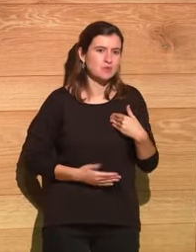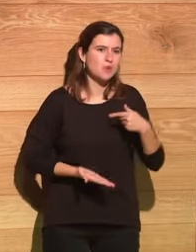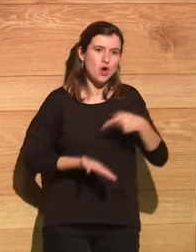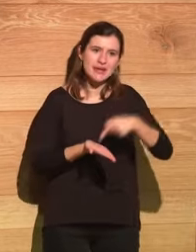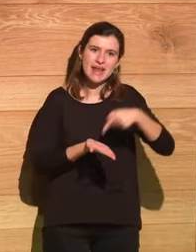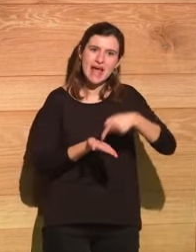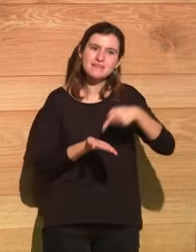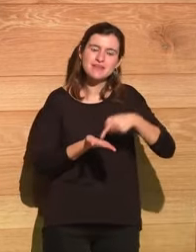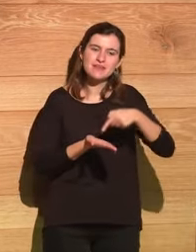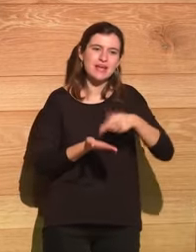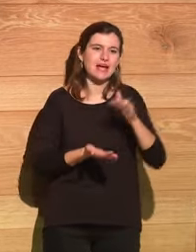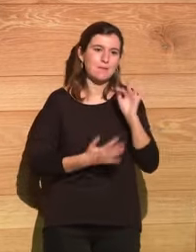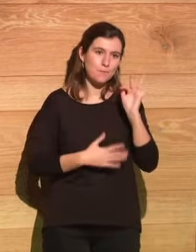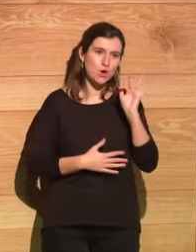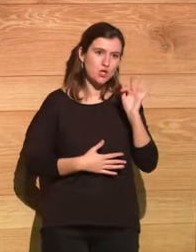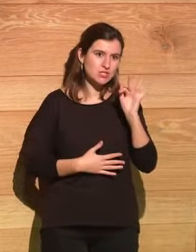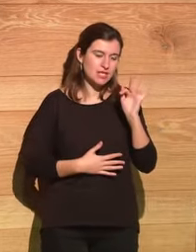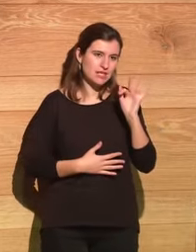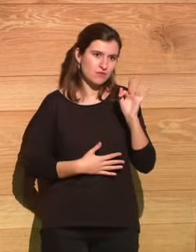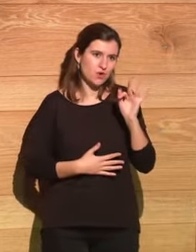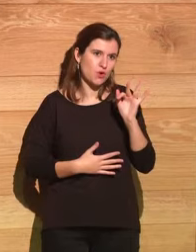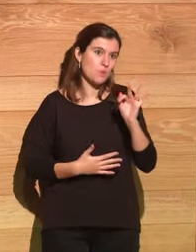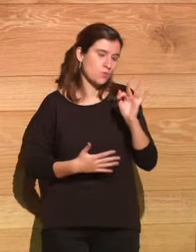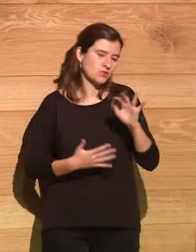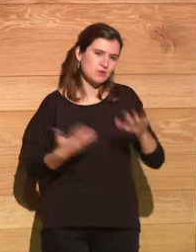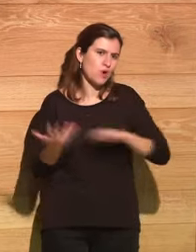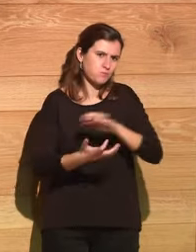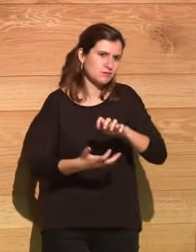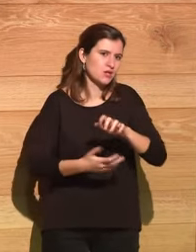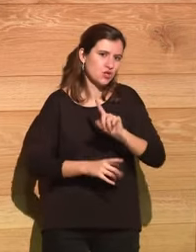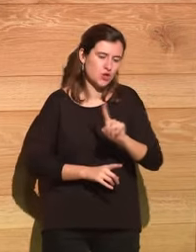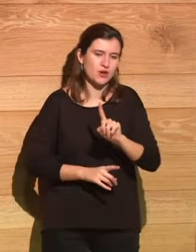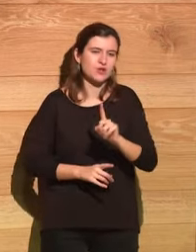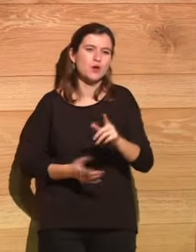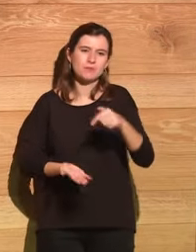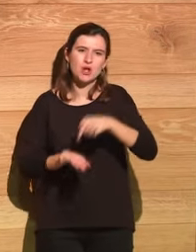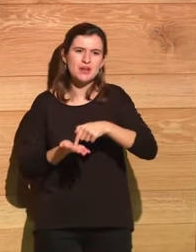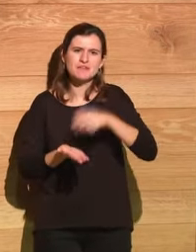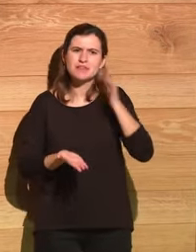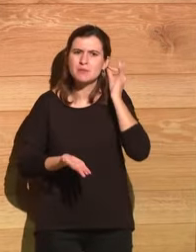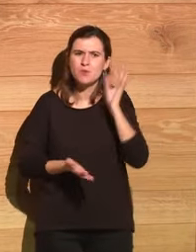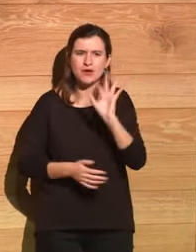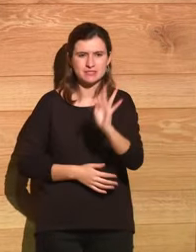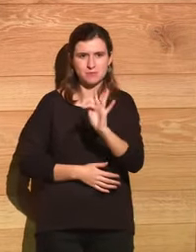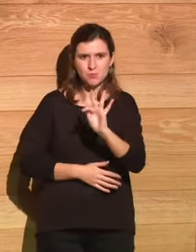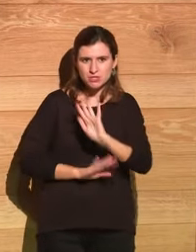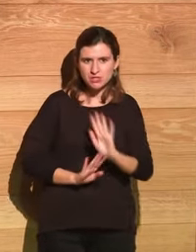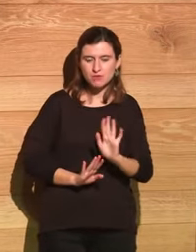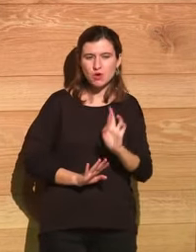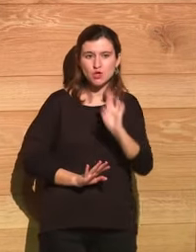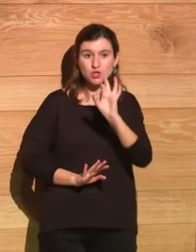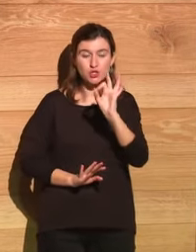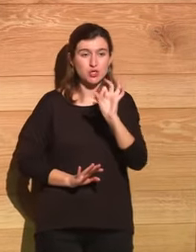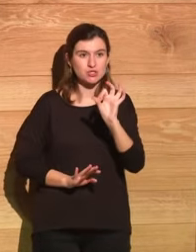reivindicar positivamente, no violentamente, su figura de mujeres como Rosa Chacel,